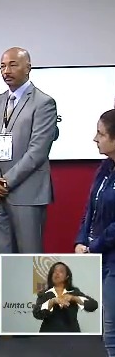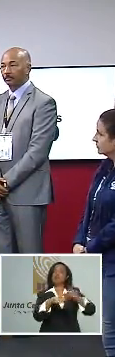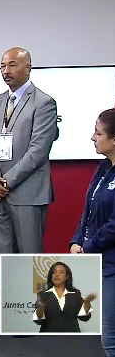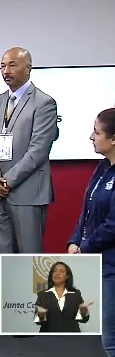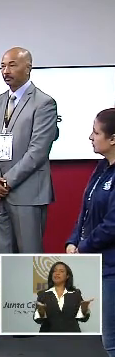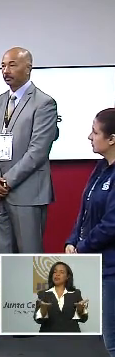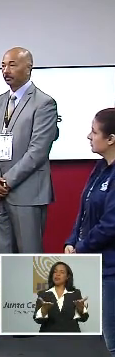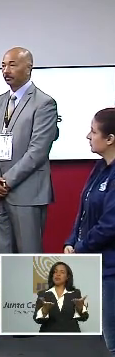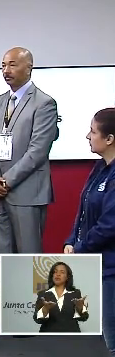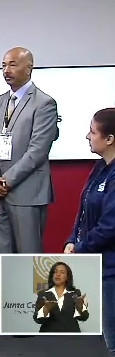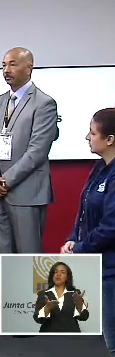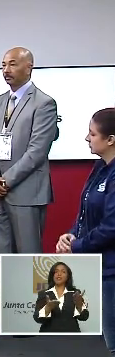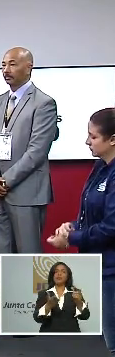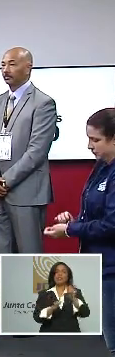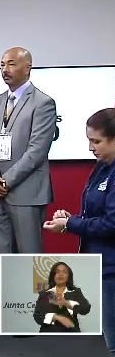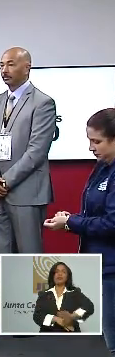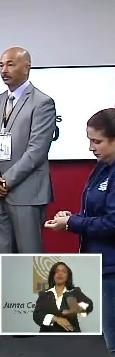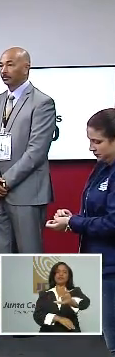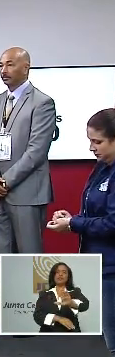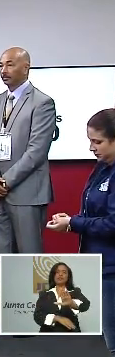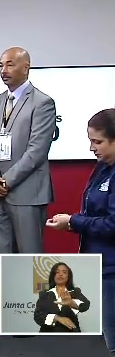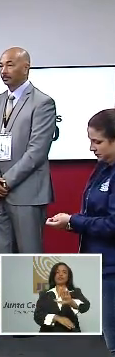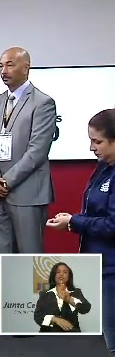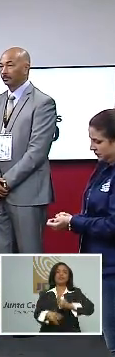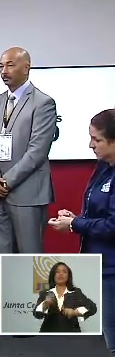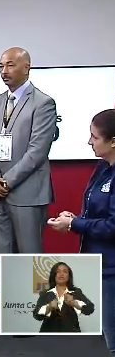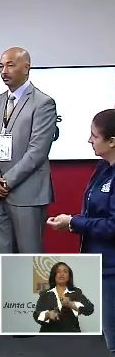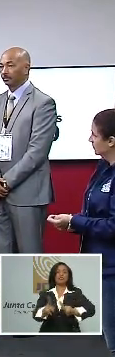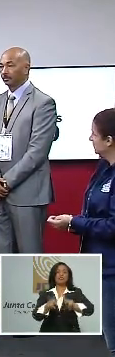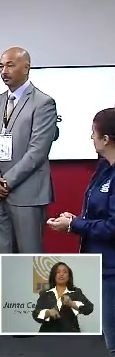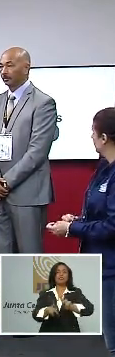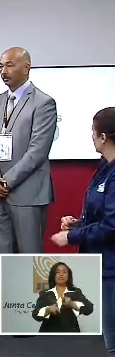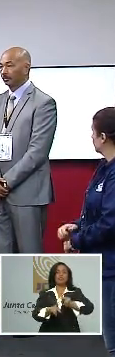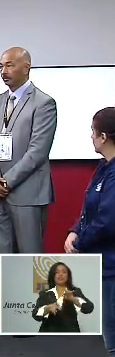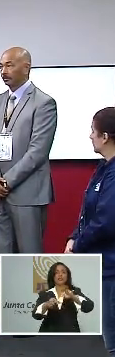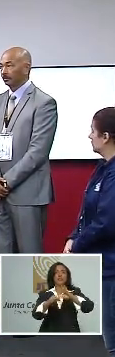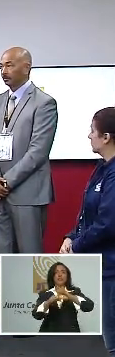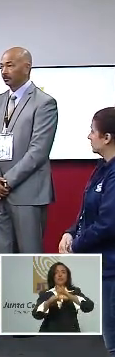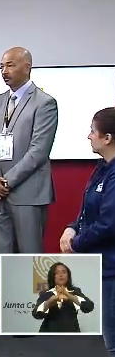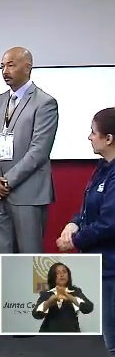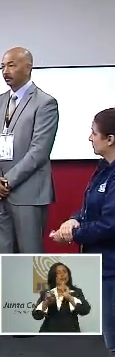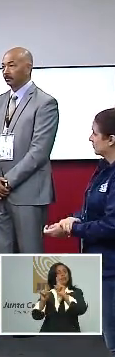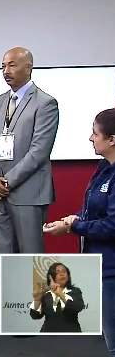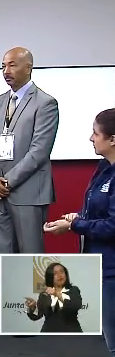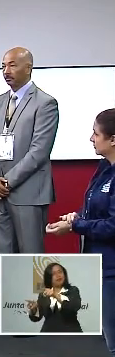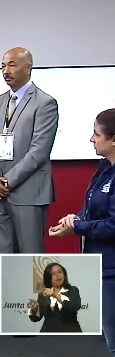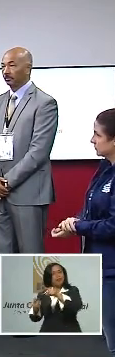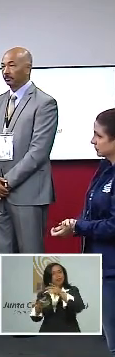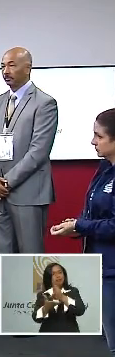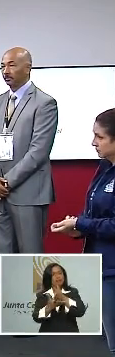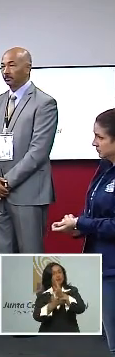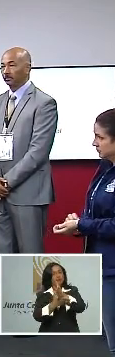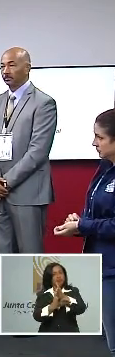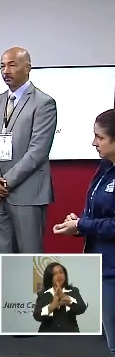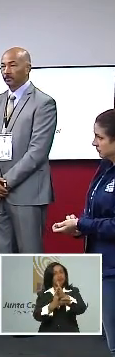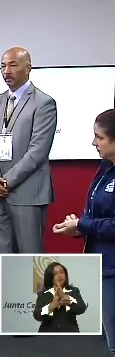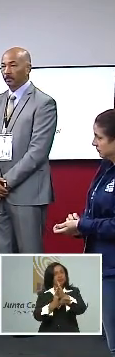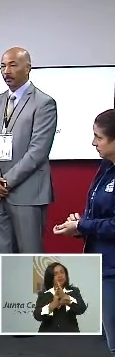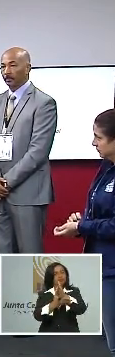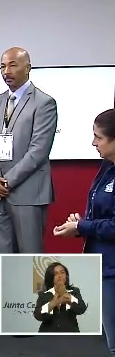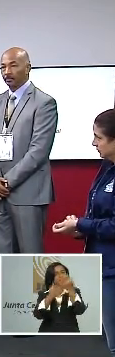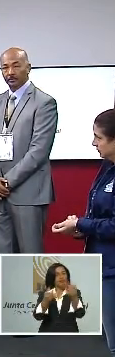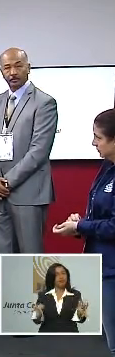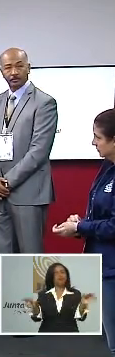ustedes acudan. Muchas personas tienen que acudir a ese derecho fundamental para votar